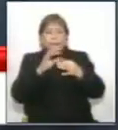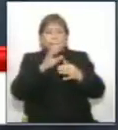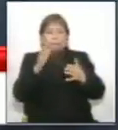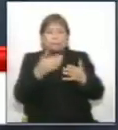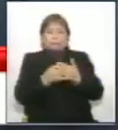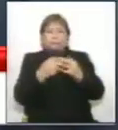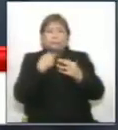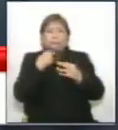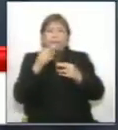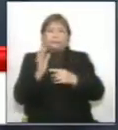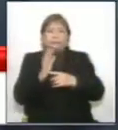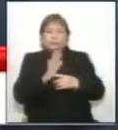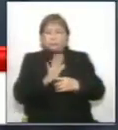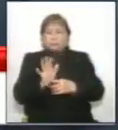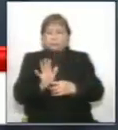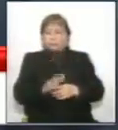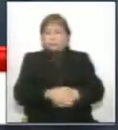voceros.